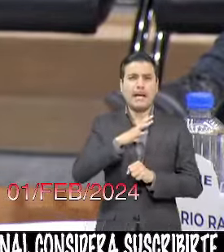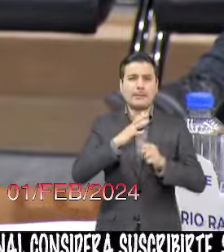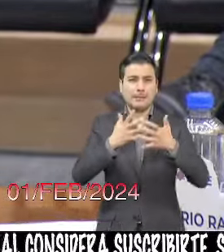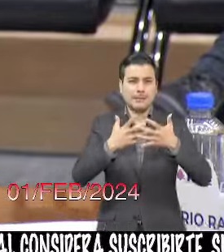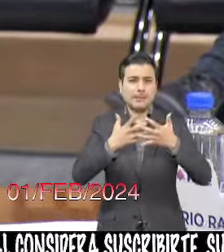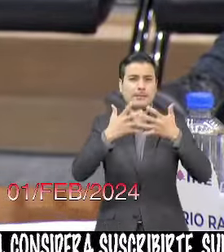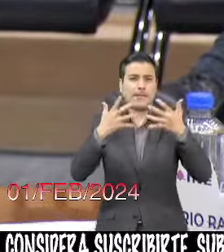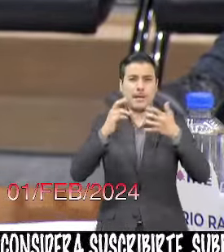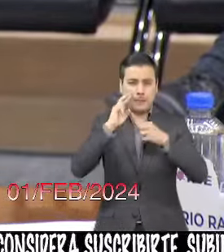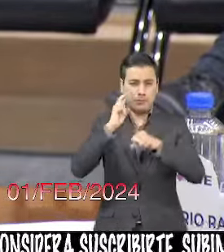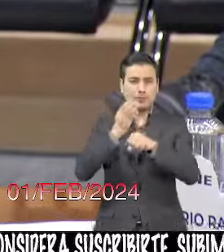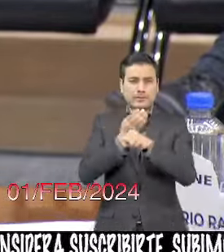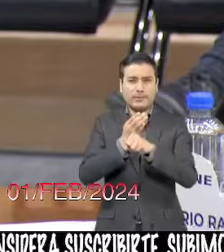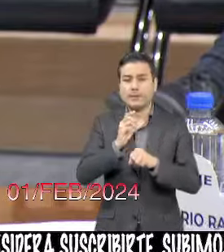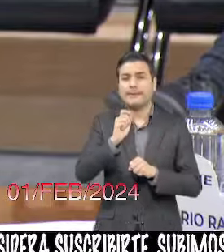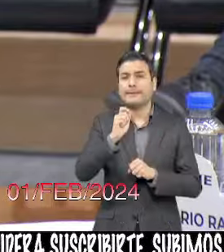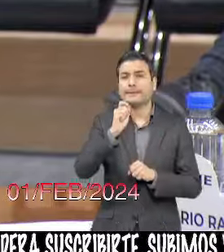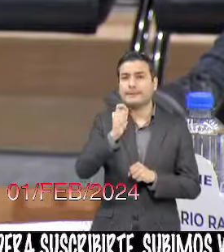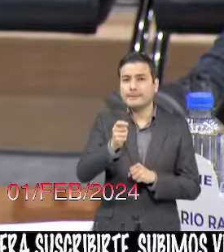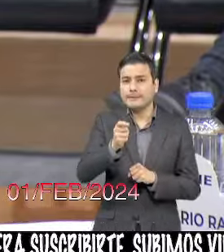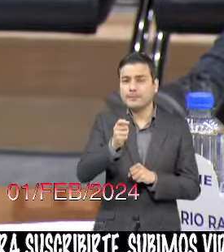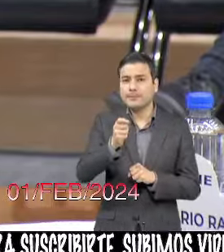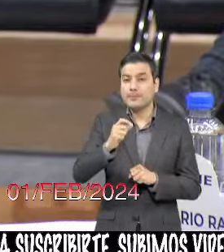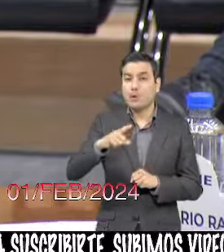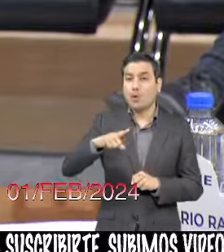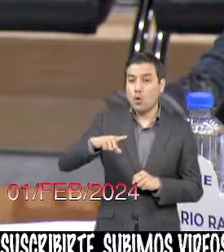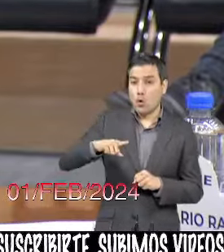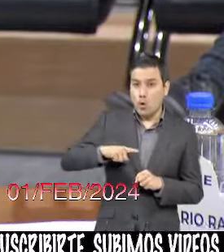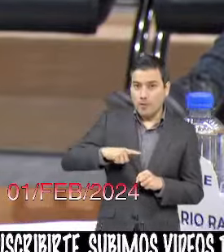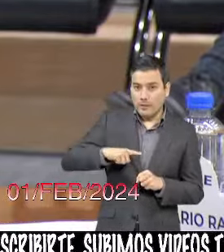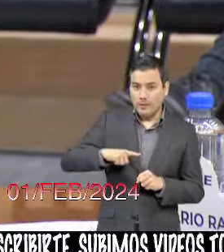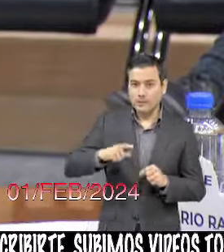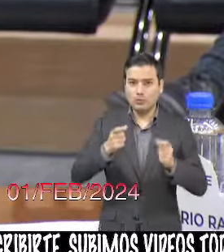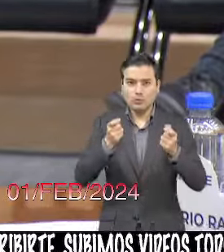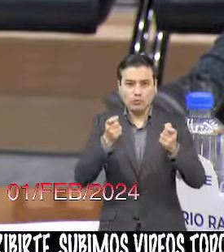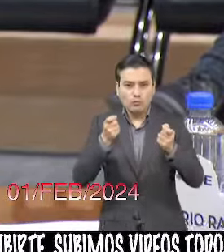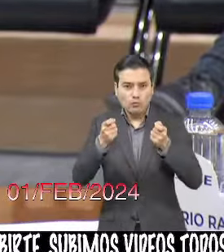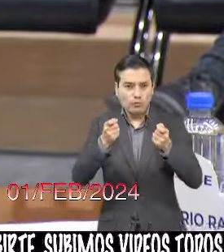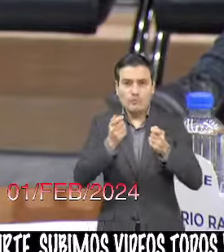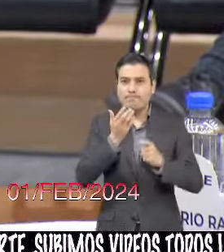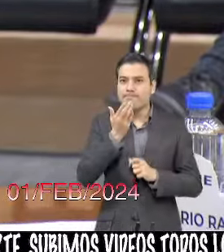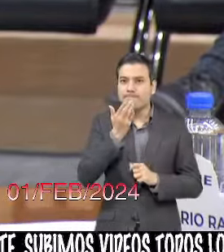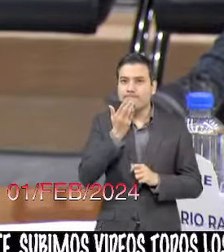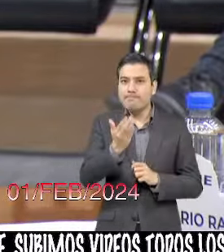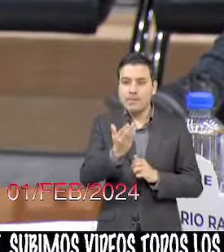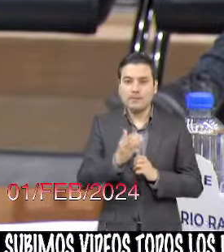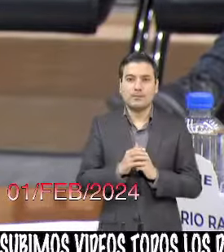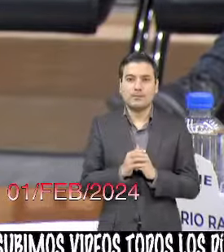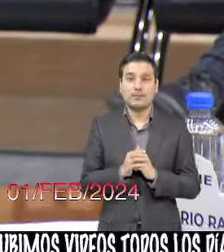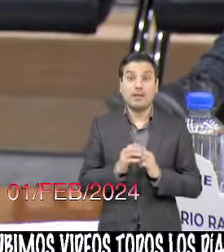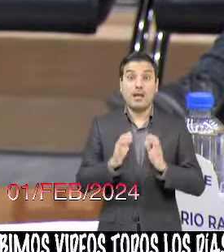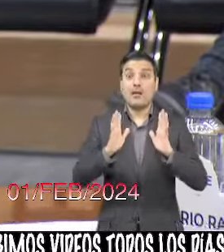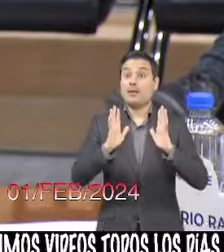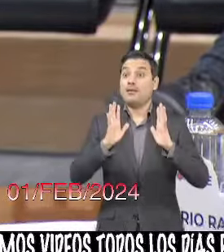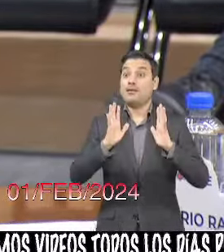que es el gobernar y gobernar bien, no tan solo llegar.